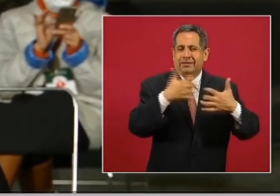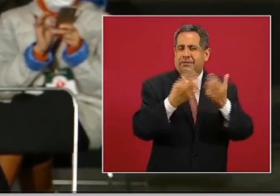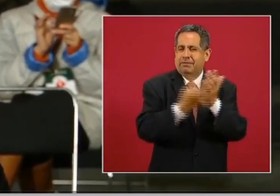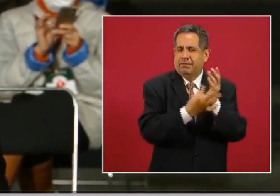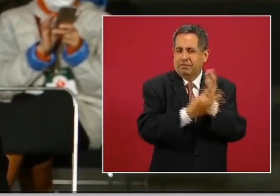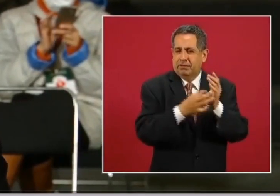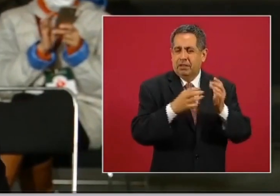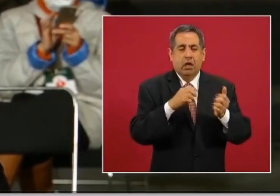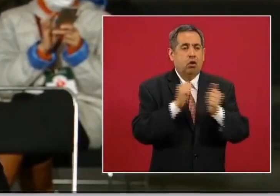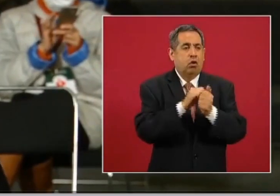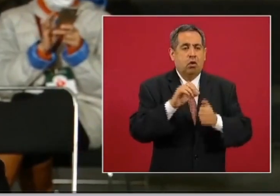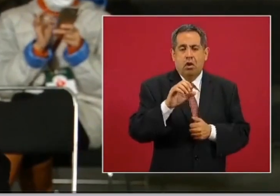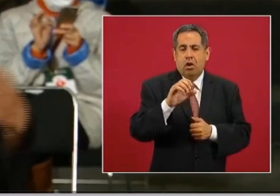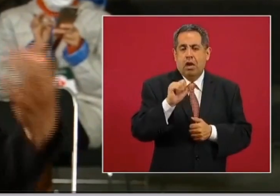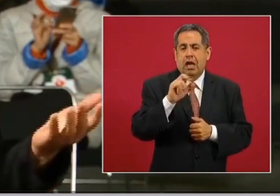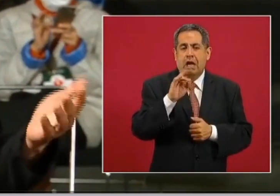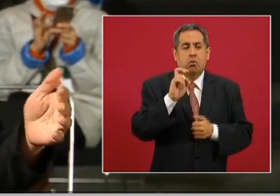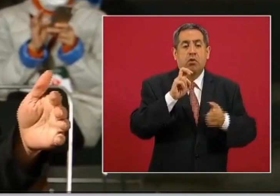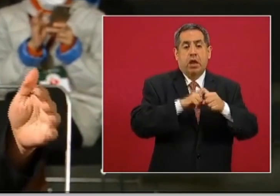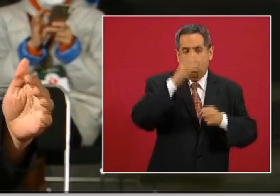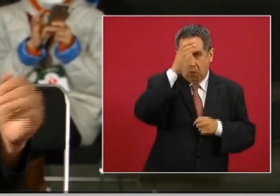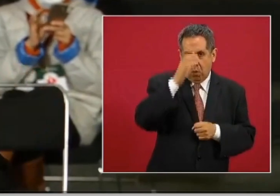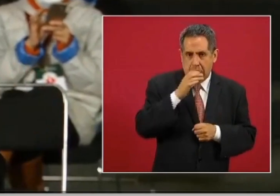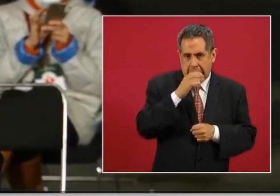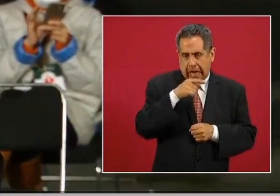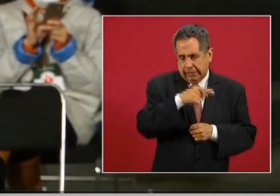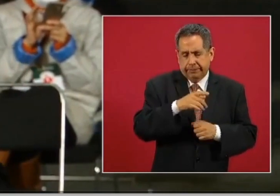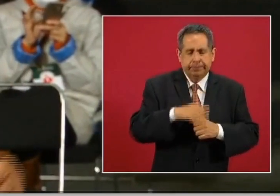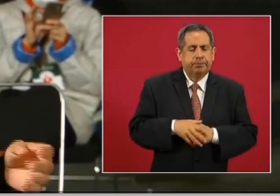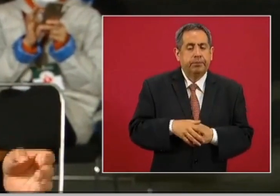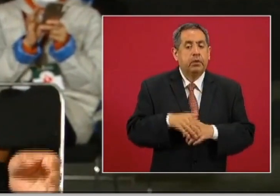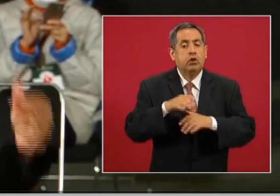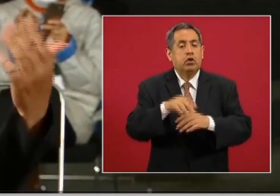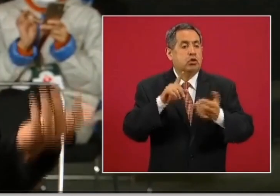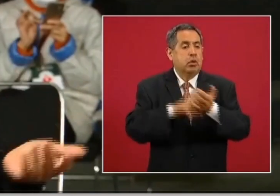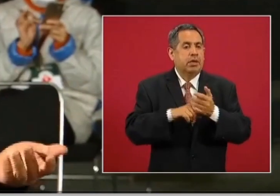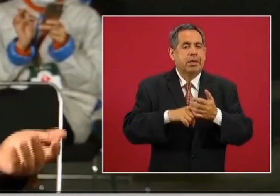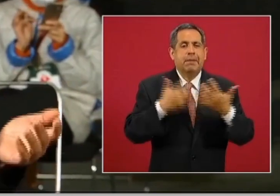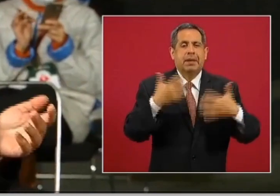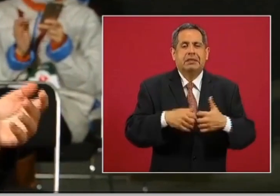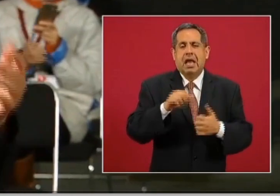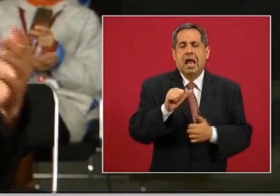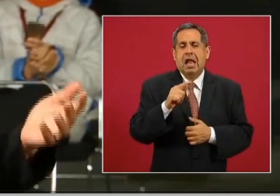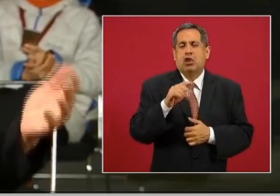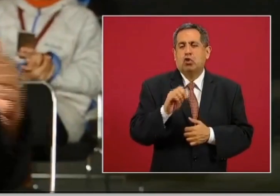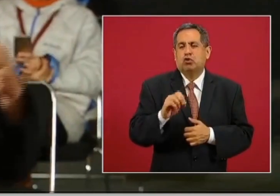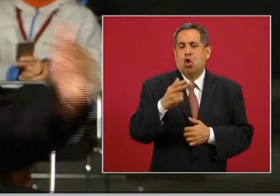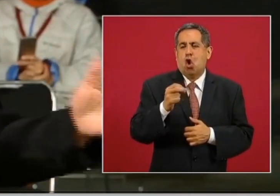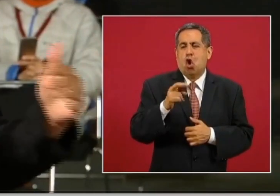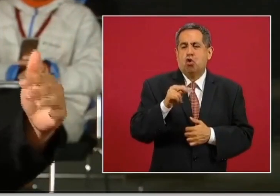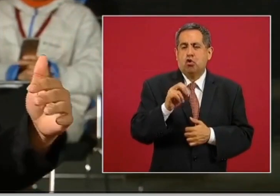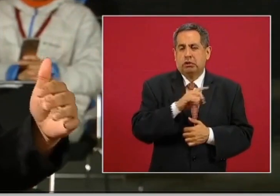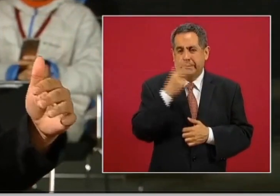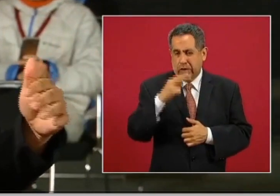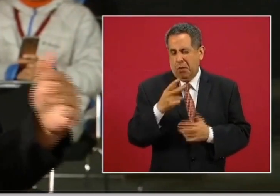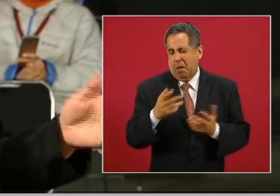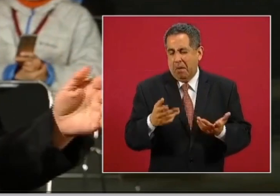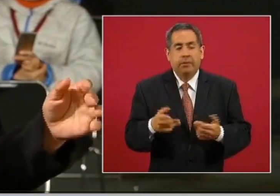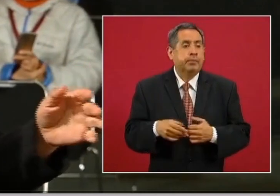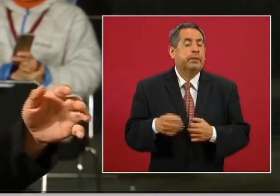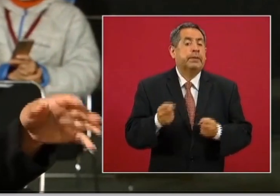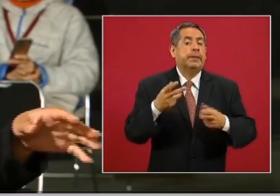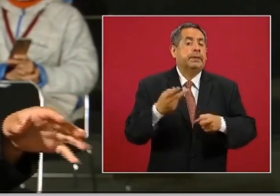la semana pasada se reunió Alfonso Romo con algunos legisladores y también presidentes de cámaras en Monterrey para ver el tema de la